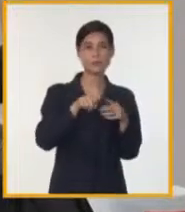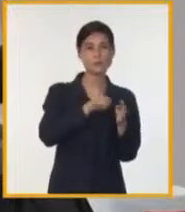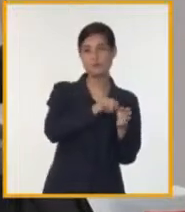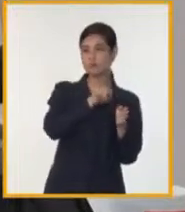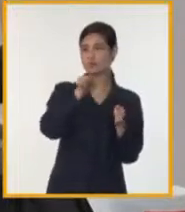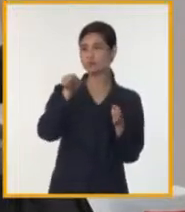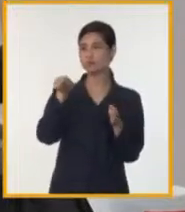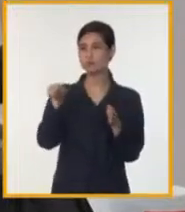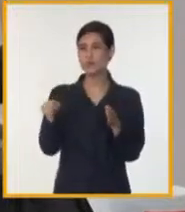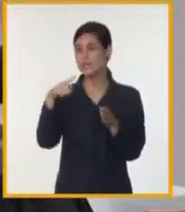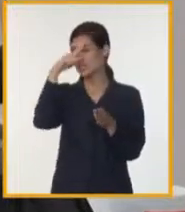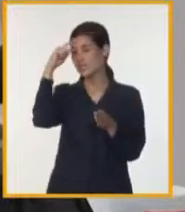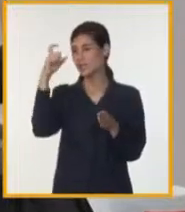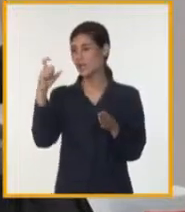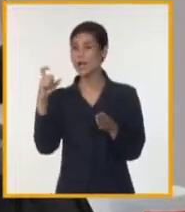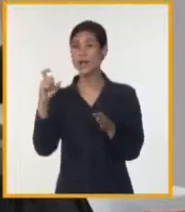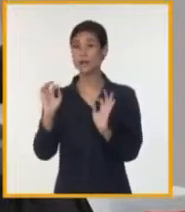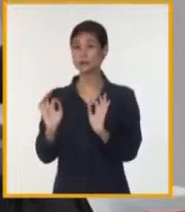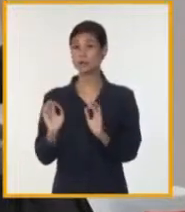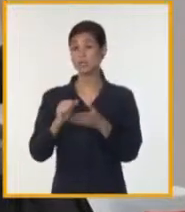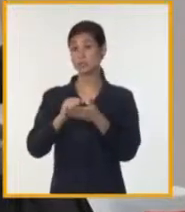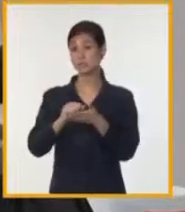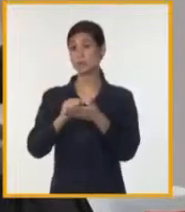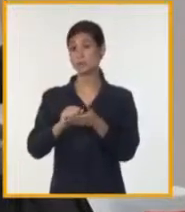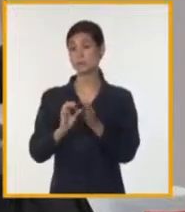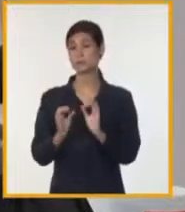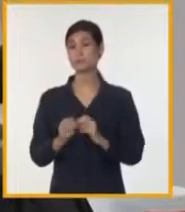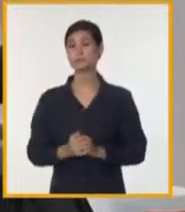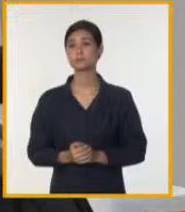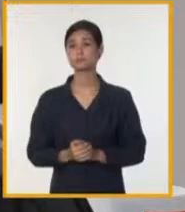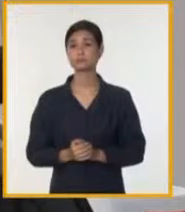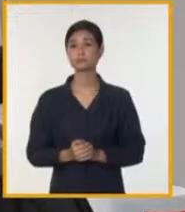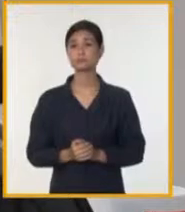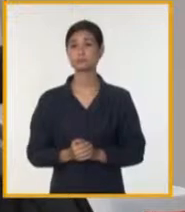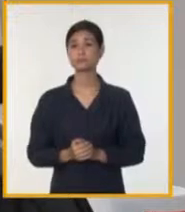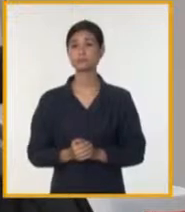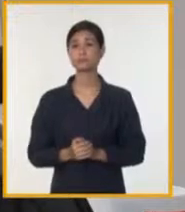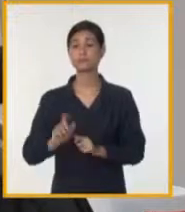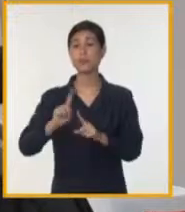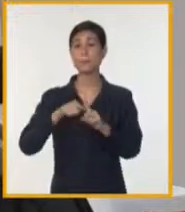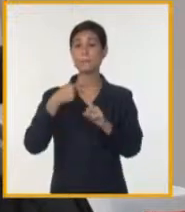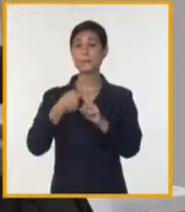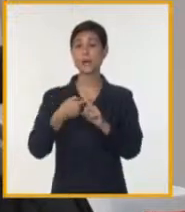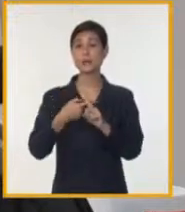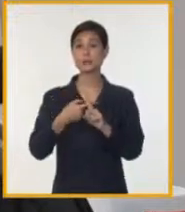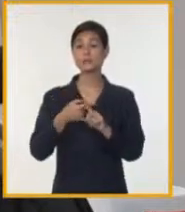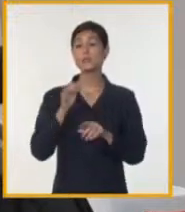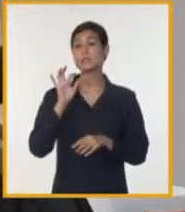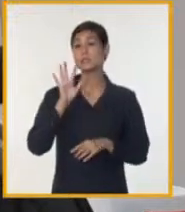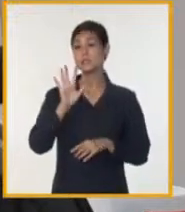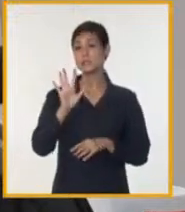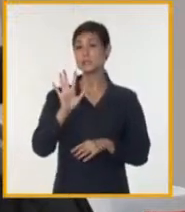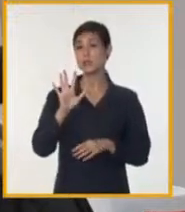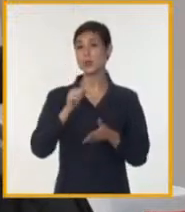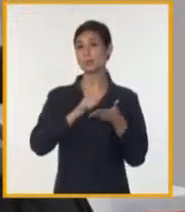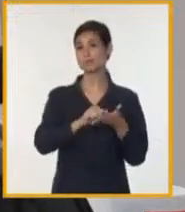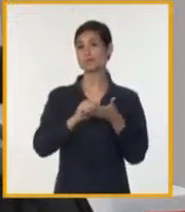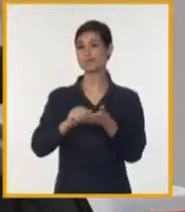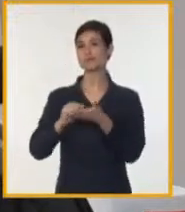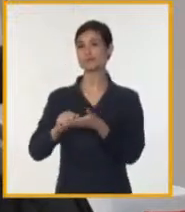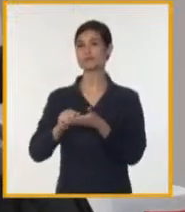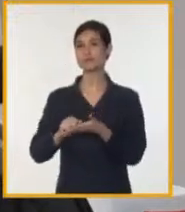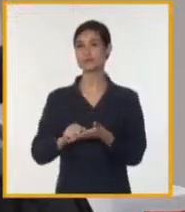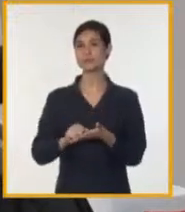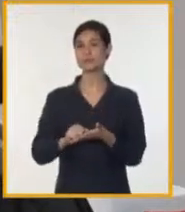en ese orden. Y hay 5 rutas que tienen un carácter o son intermodales, porque están vinculadas